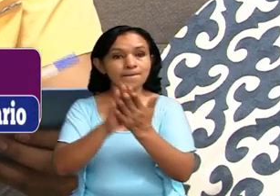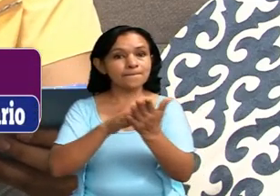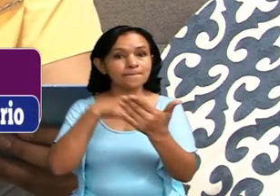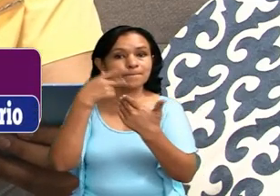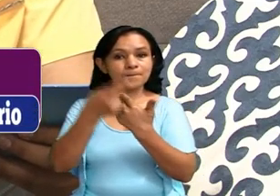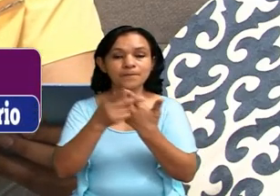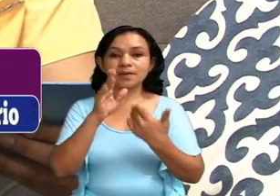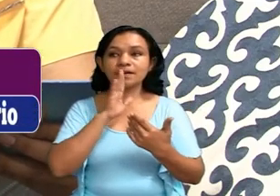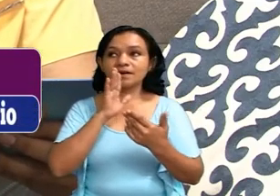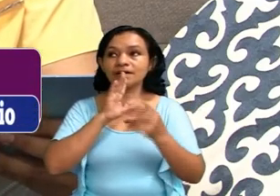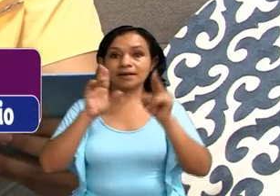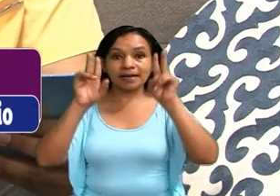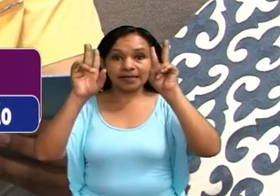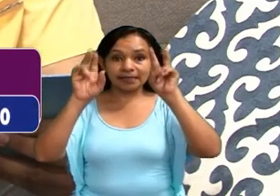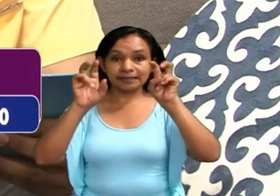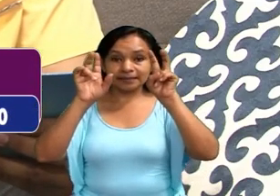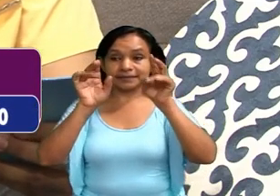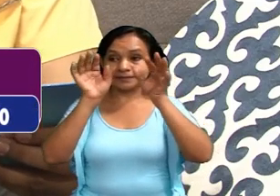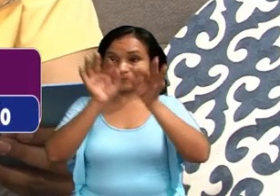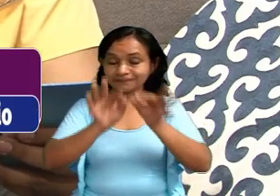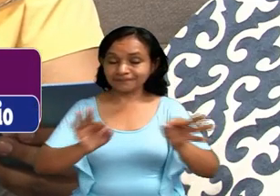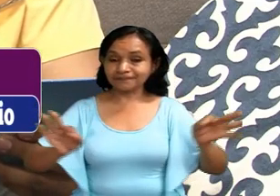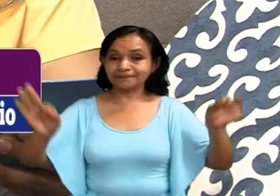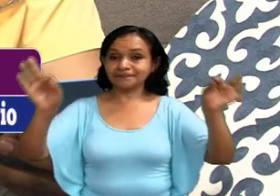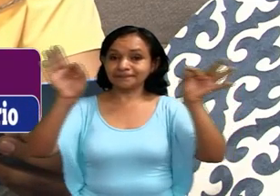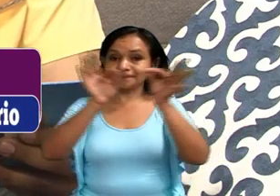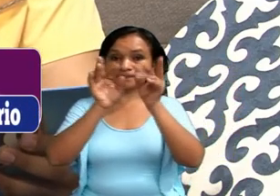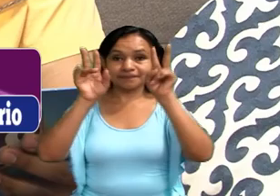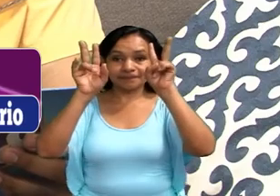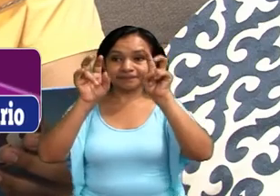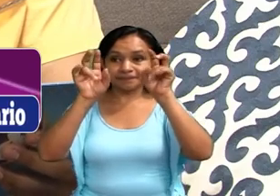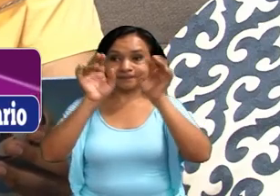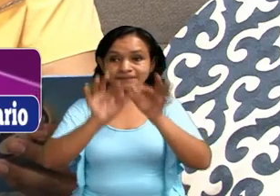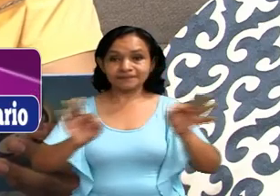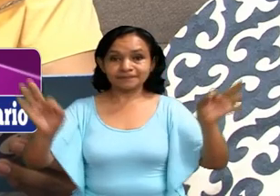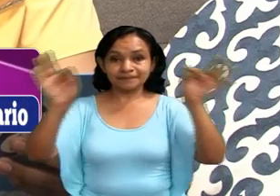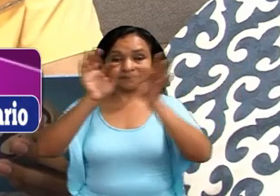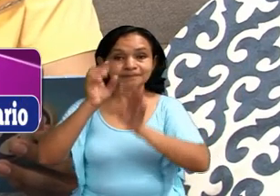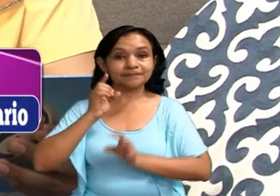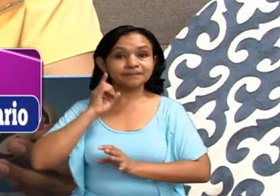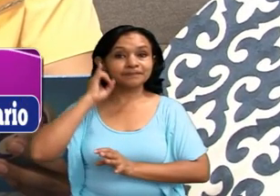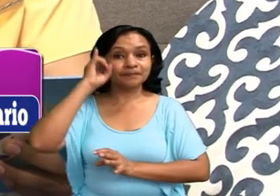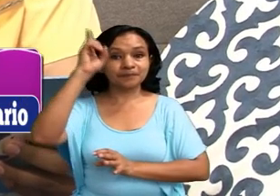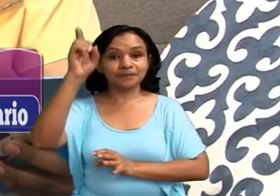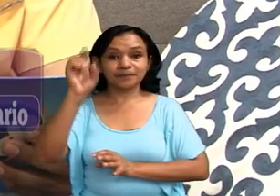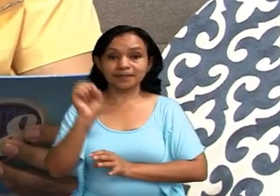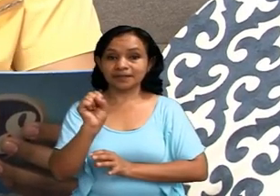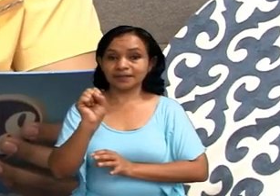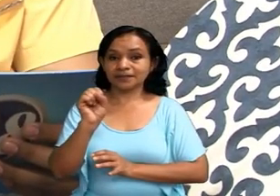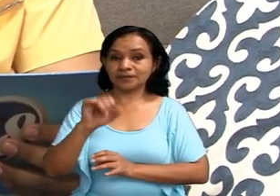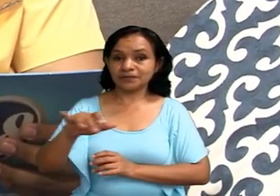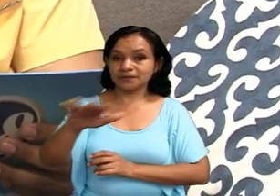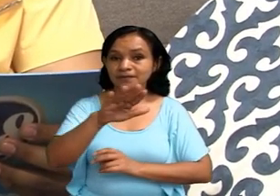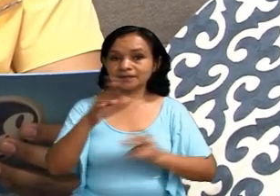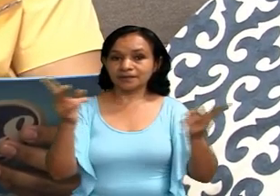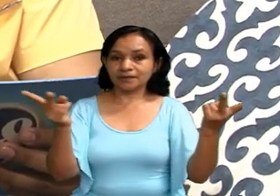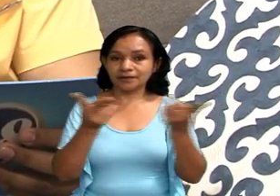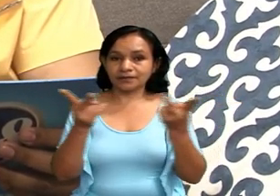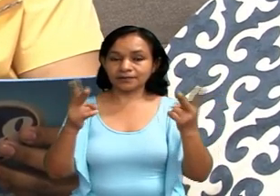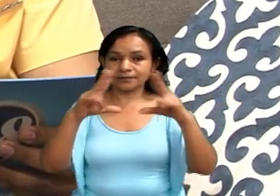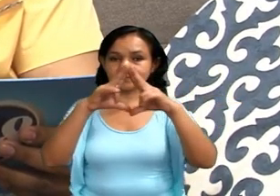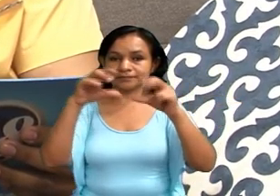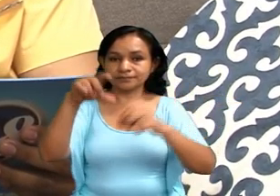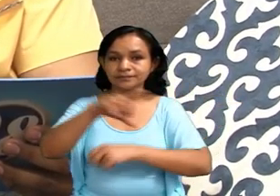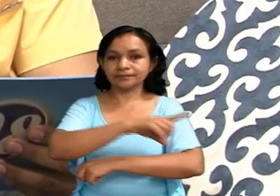temas interesantes y también temas muy importantes para el desarrollo de la sociedad nicaragüense. A partir de esa realidad, hoy